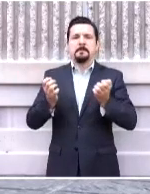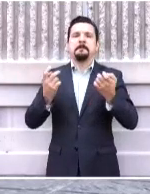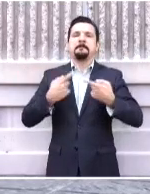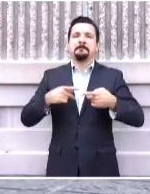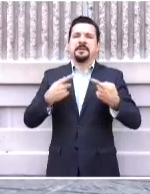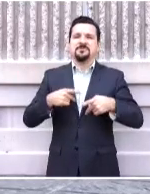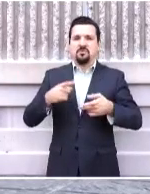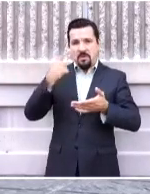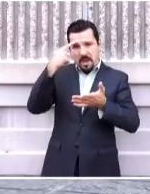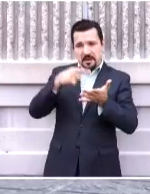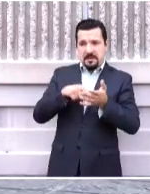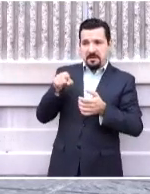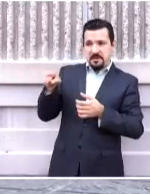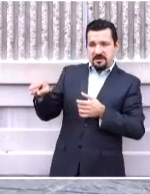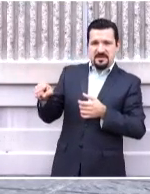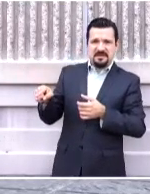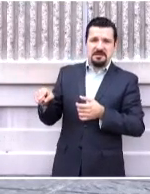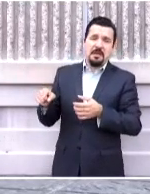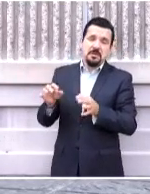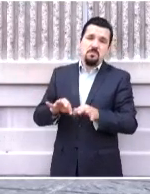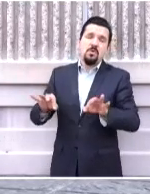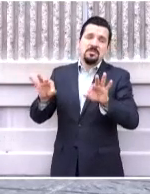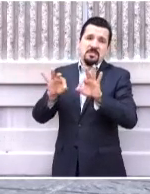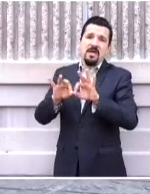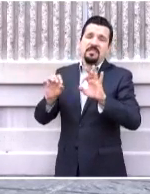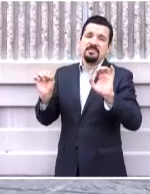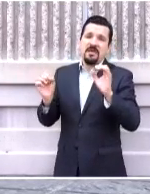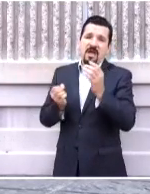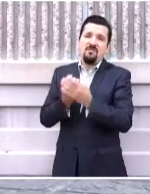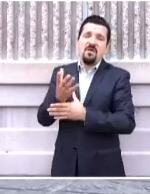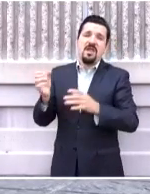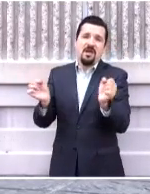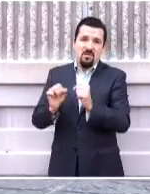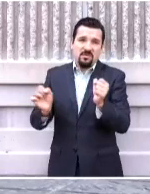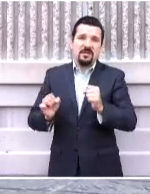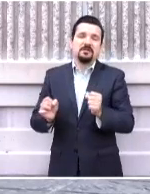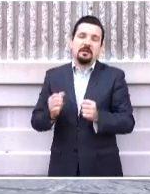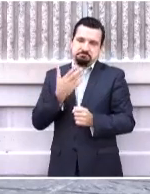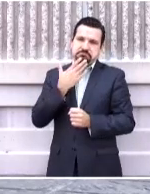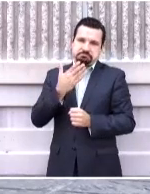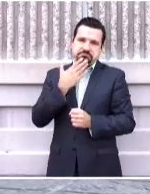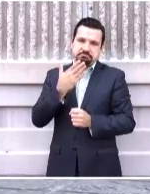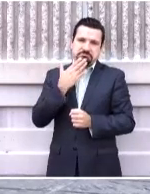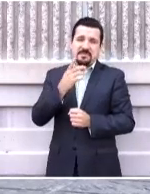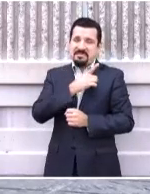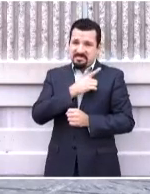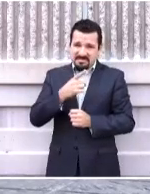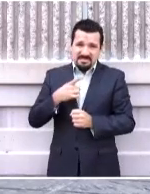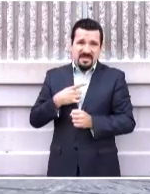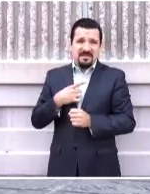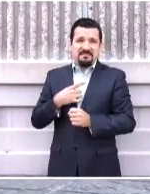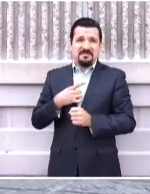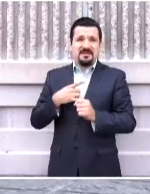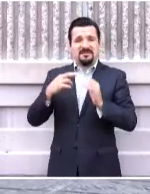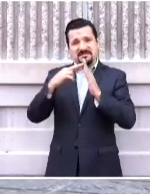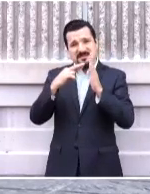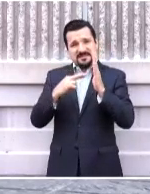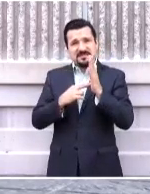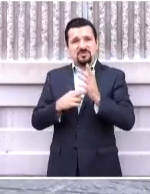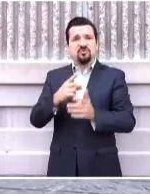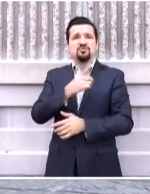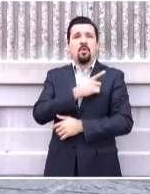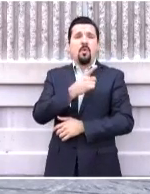que es importante hacerlo, debe cubrir medidas que son temporales. Yo